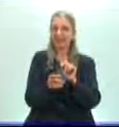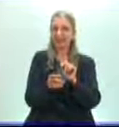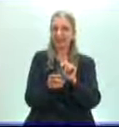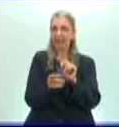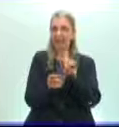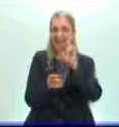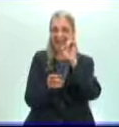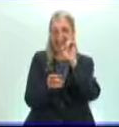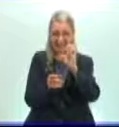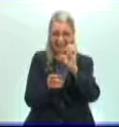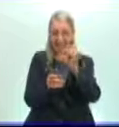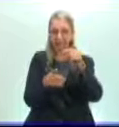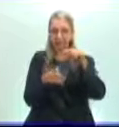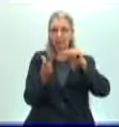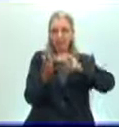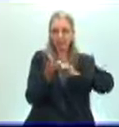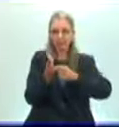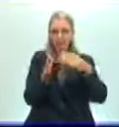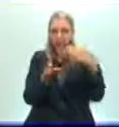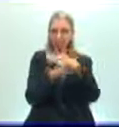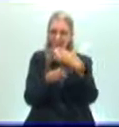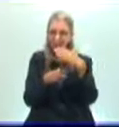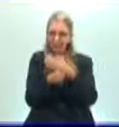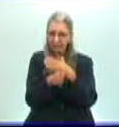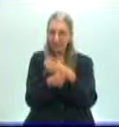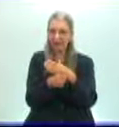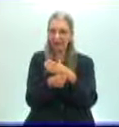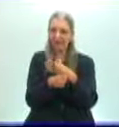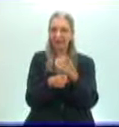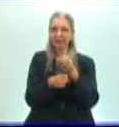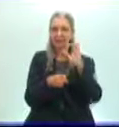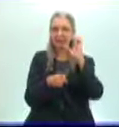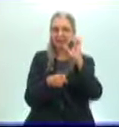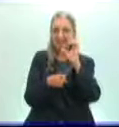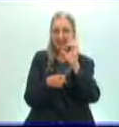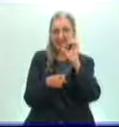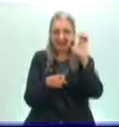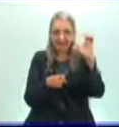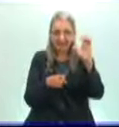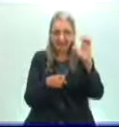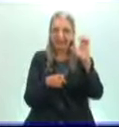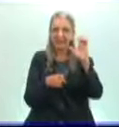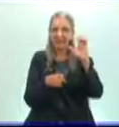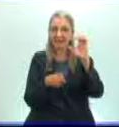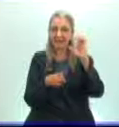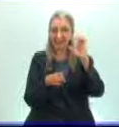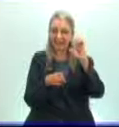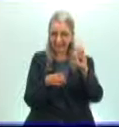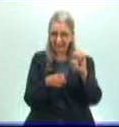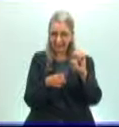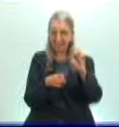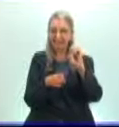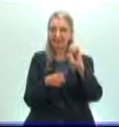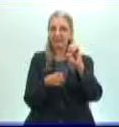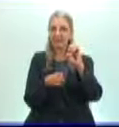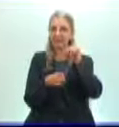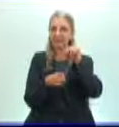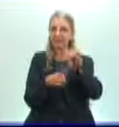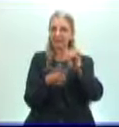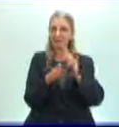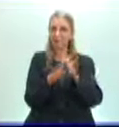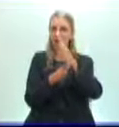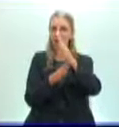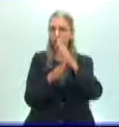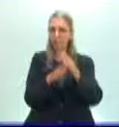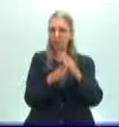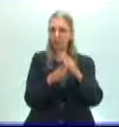medio. Teniendo esto claro, podemos concluir que el segmento CE, que ya habíamos planteado que era altura, también va a ser